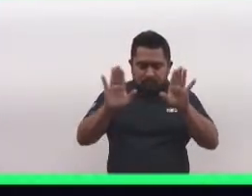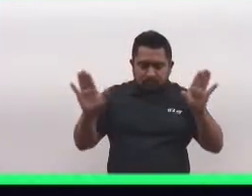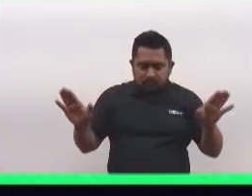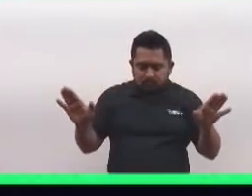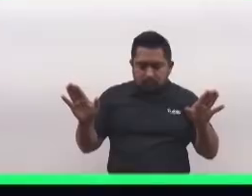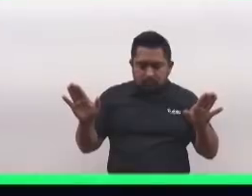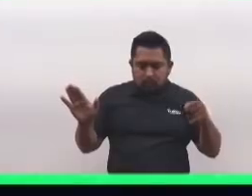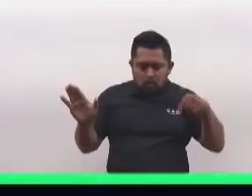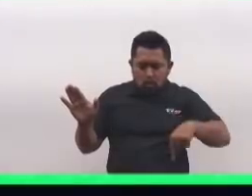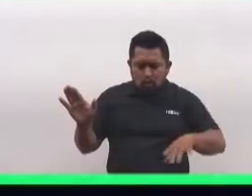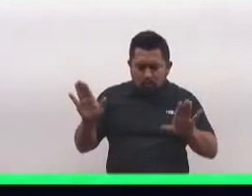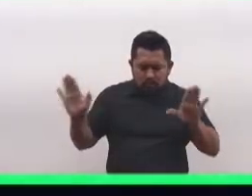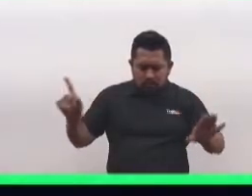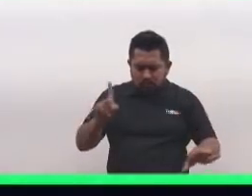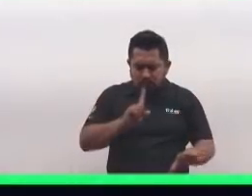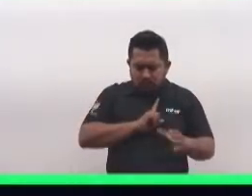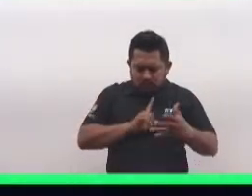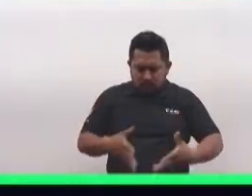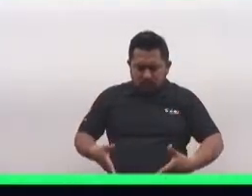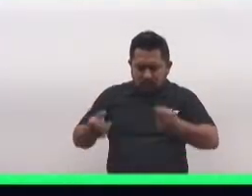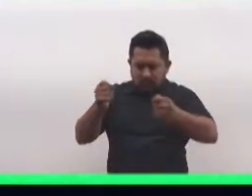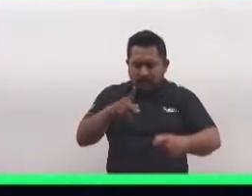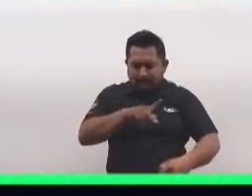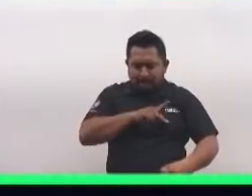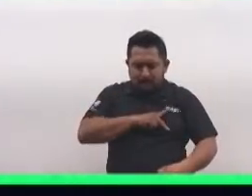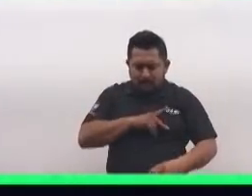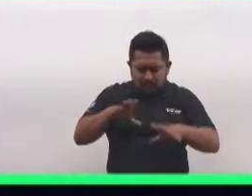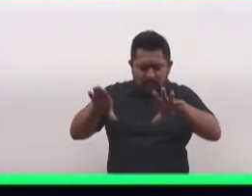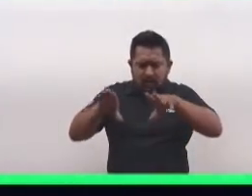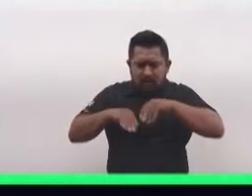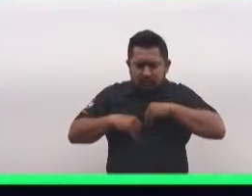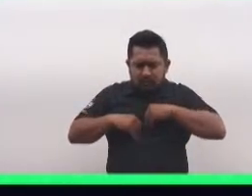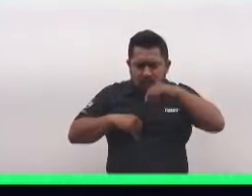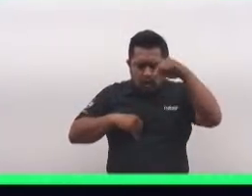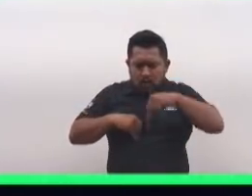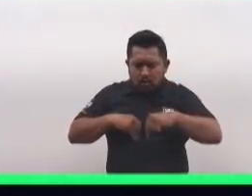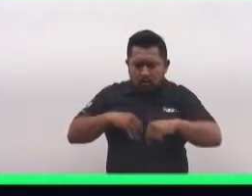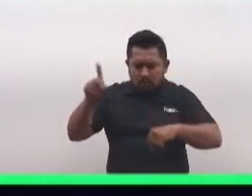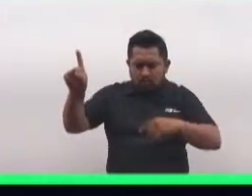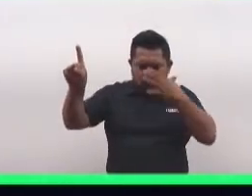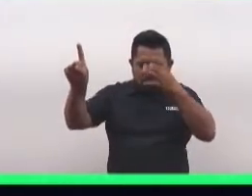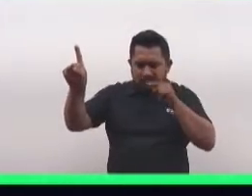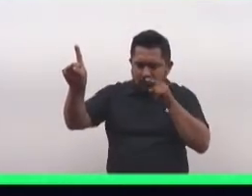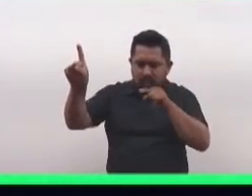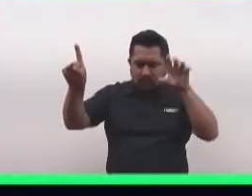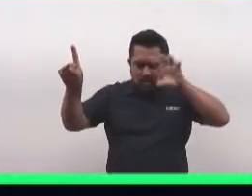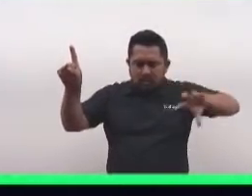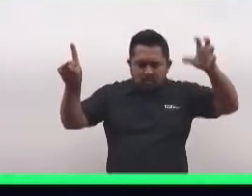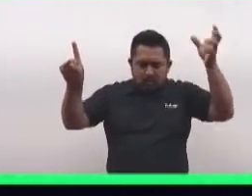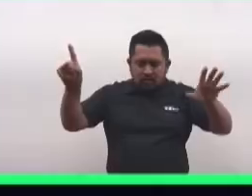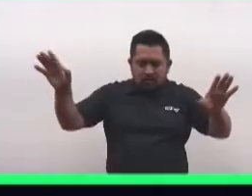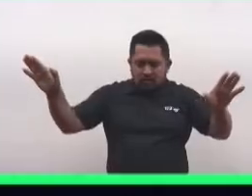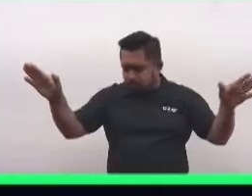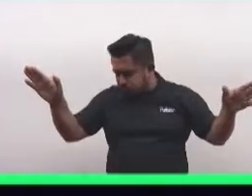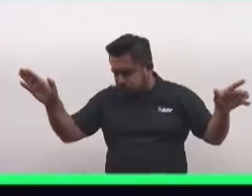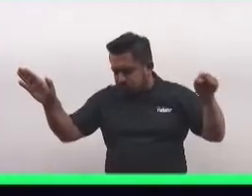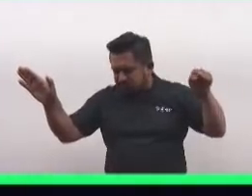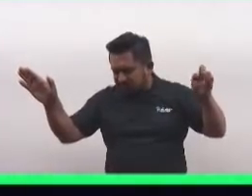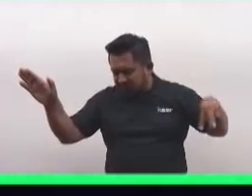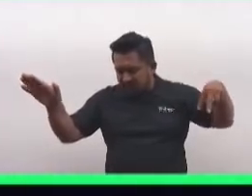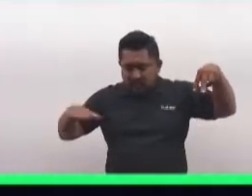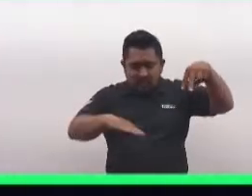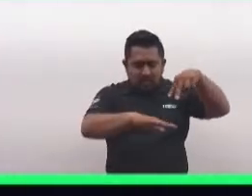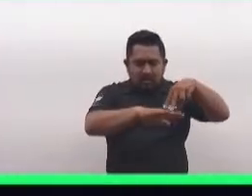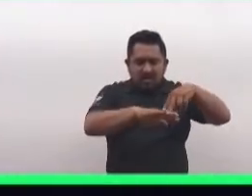yo te recibo hoy como mi único y suficiente salvador personal yo creo que eres dios te moriste en la cruz por mis